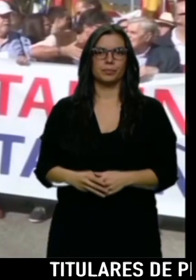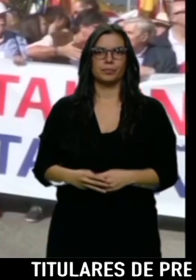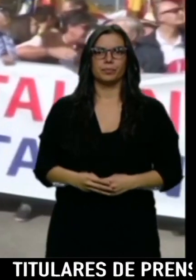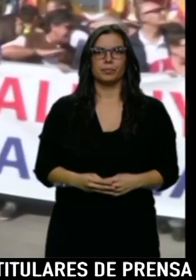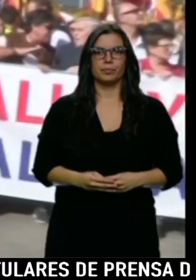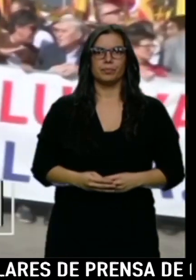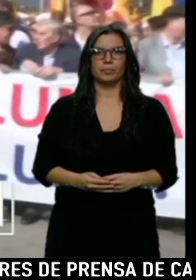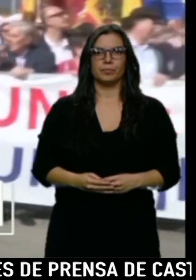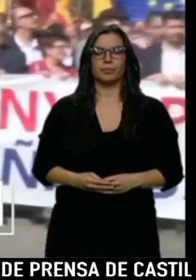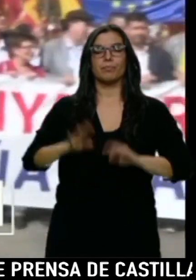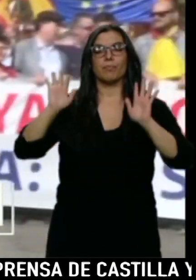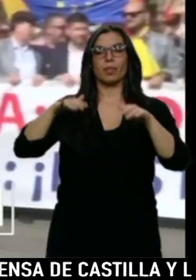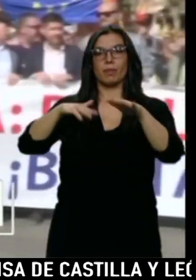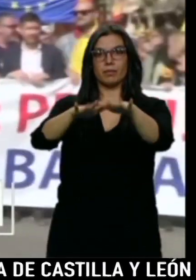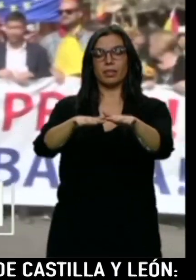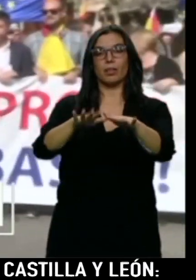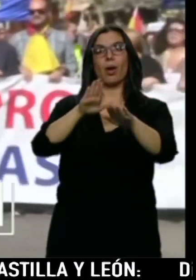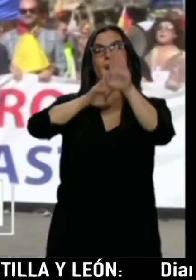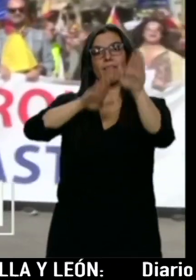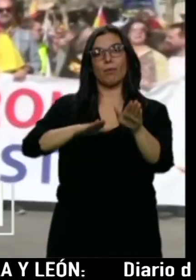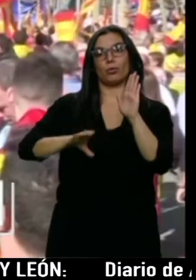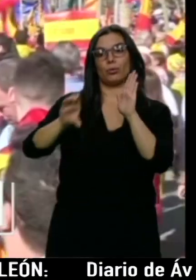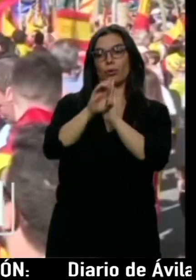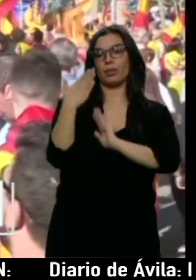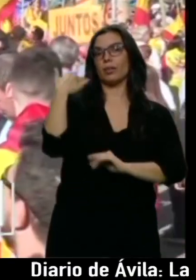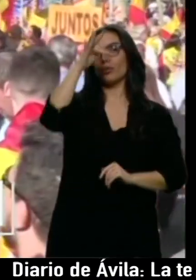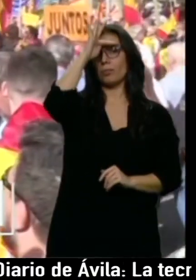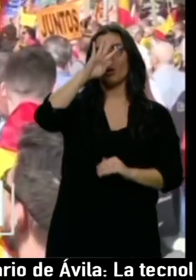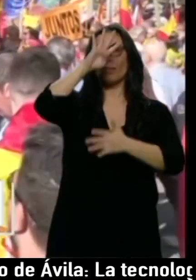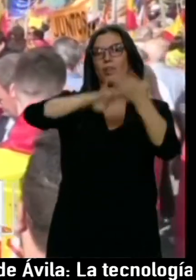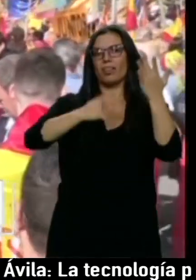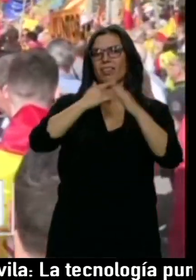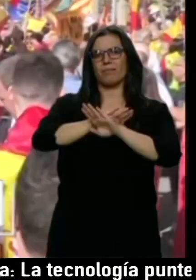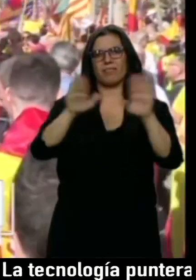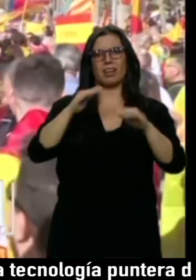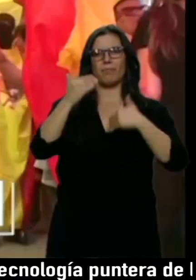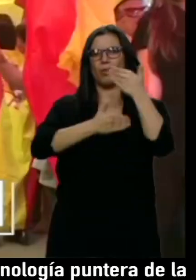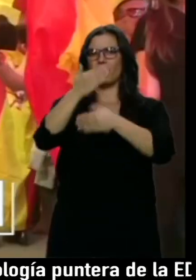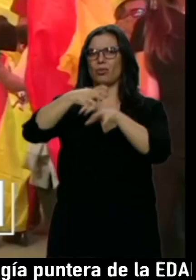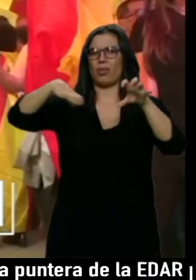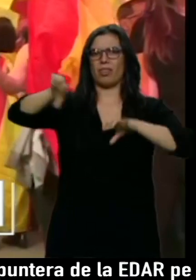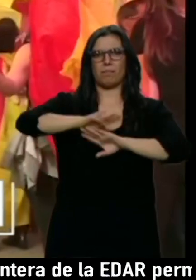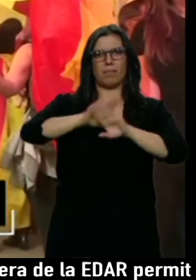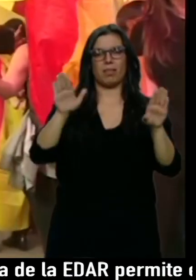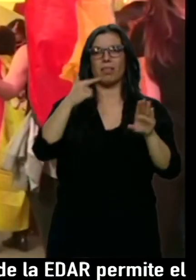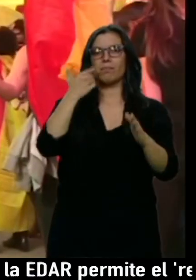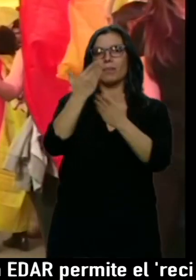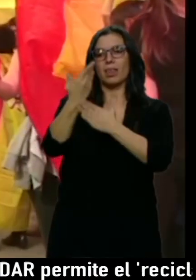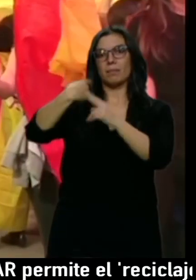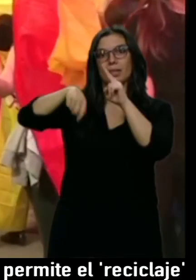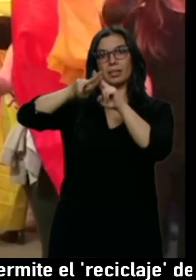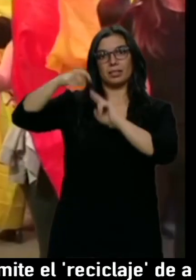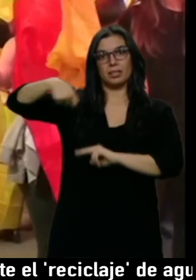La manifestación constitucionalista del domingo en Barcelona dice basta al proceso independentista, piden la dimisión de Torra y que se convoquen nuevas elecciones